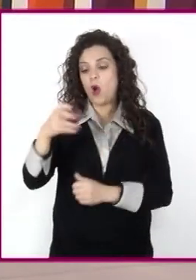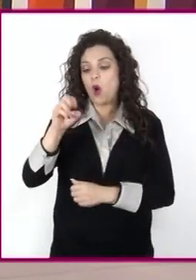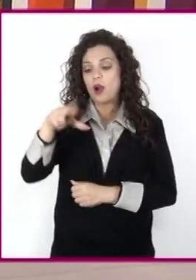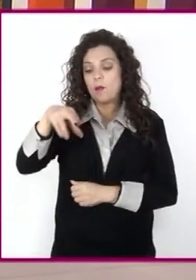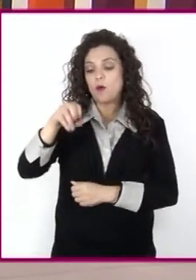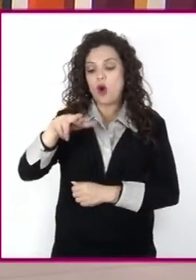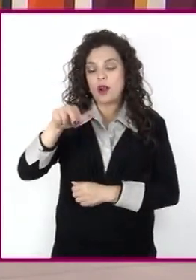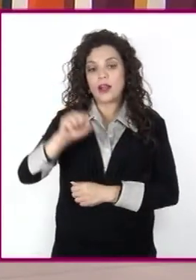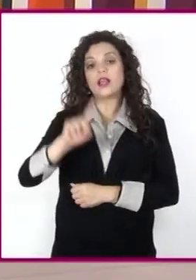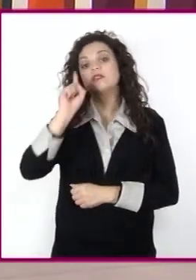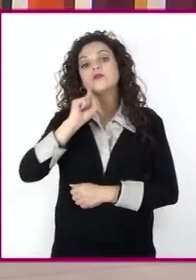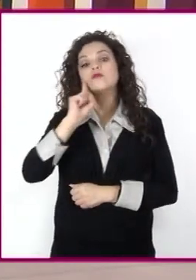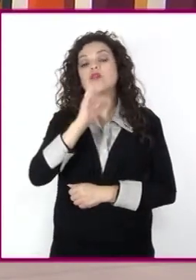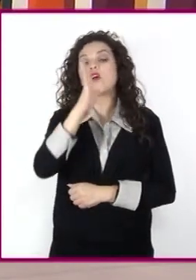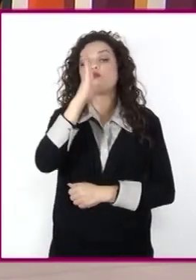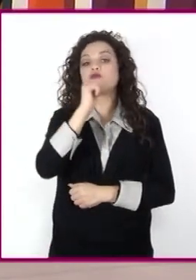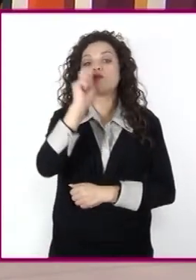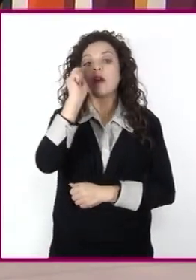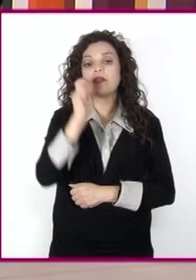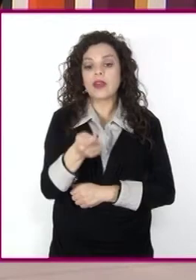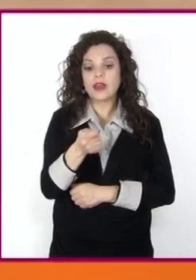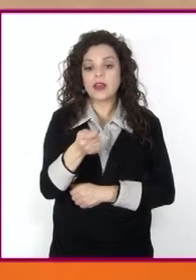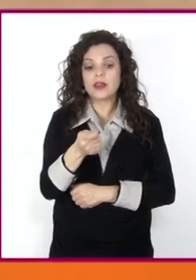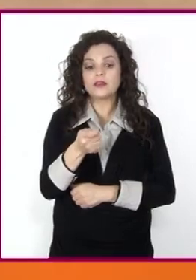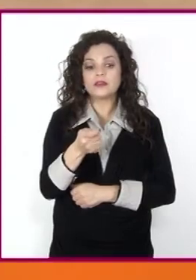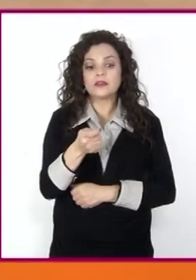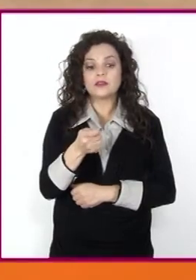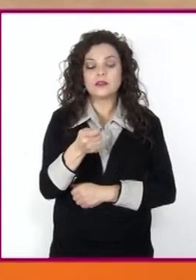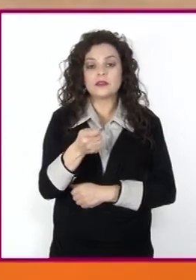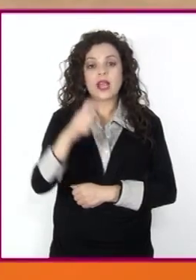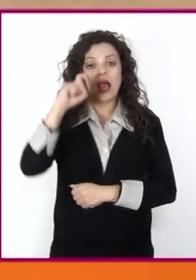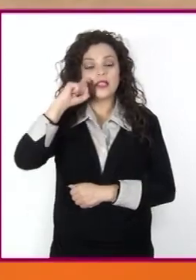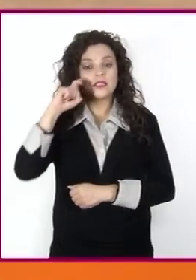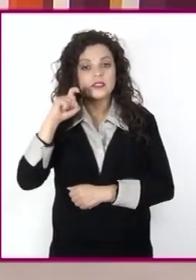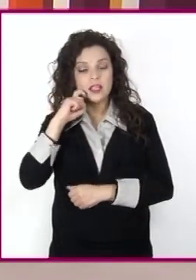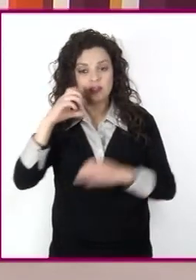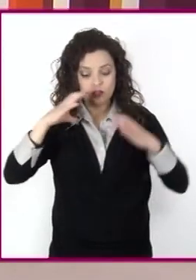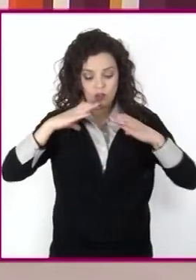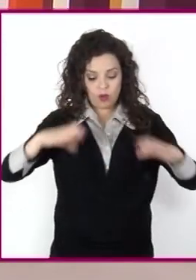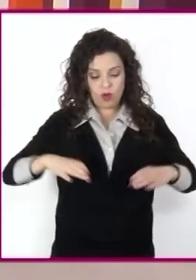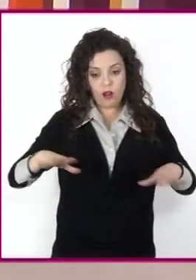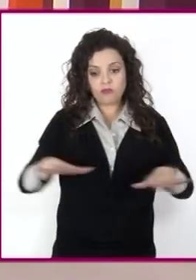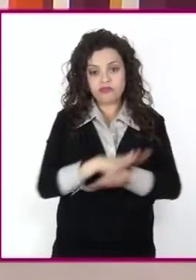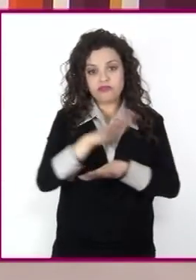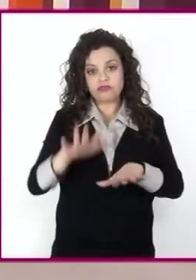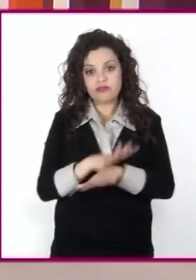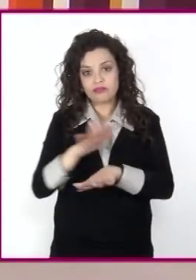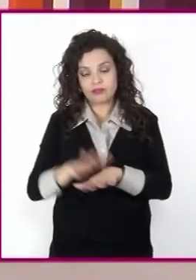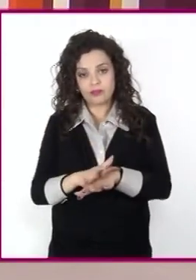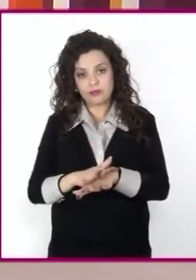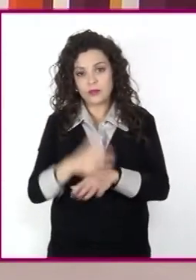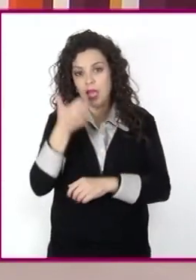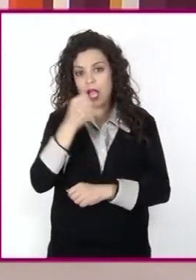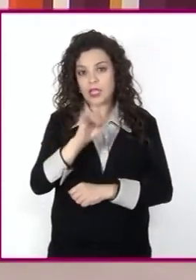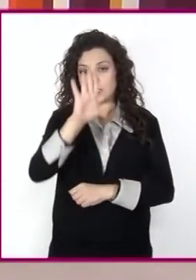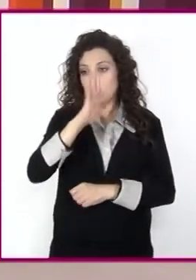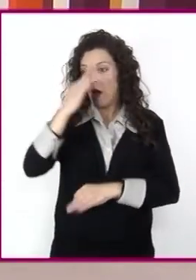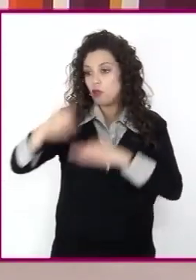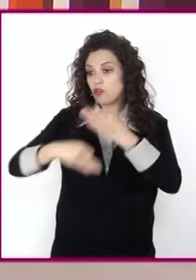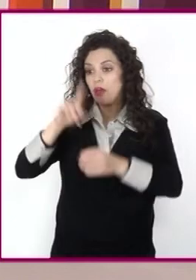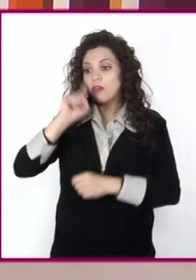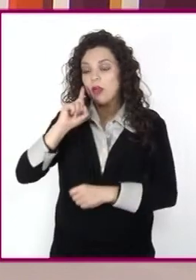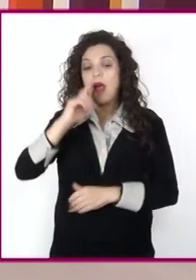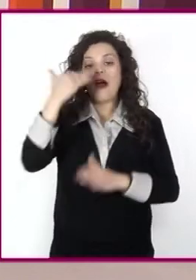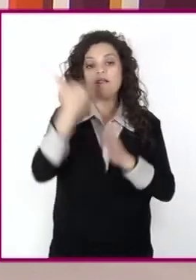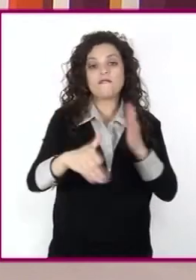niñas desarrollen las características sexuales secundarias y casi todas las mujeres con síndrome de Turner carecen de